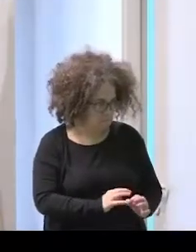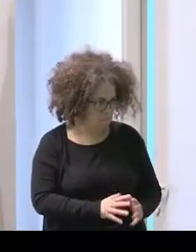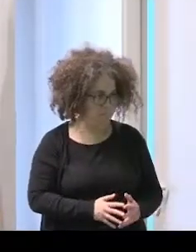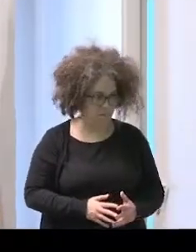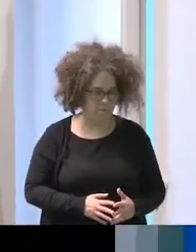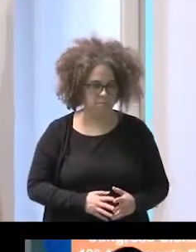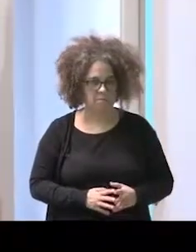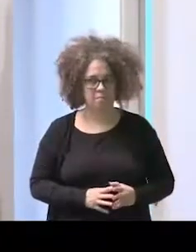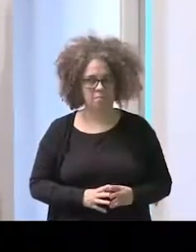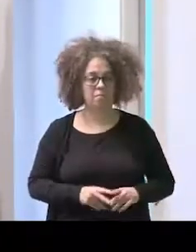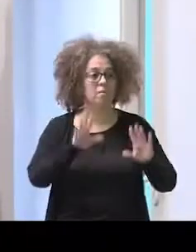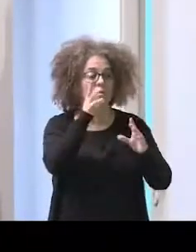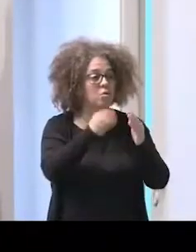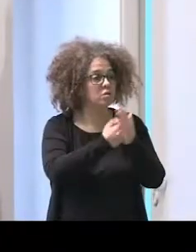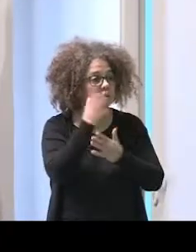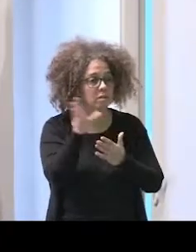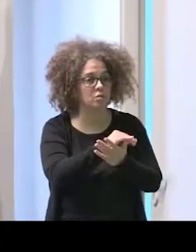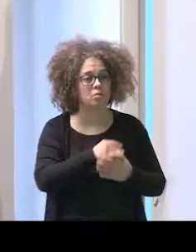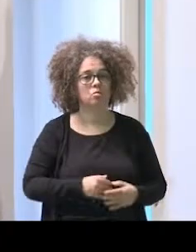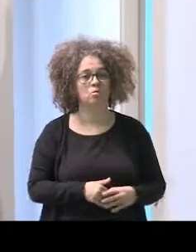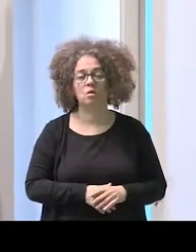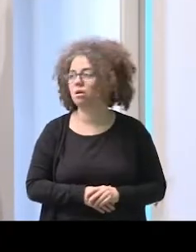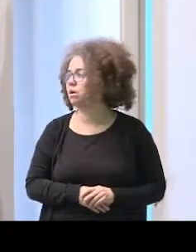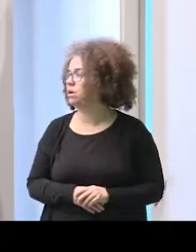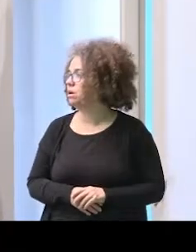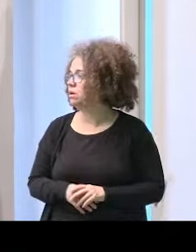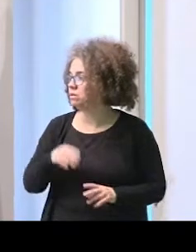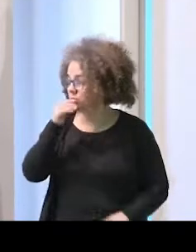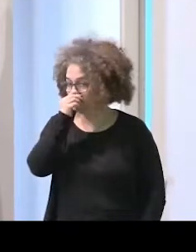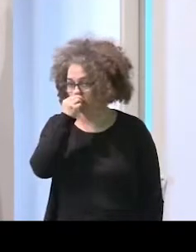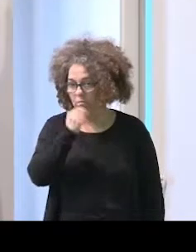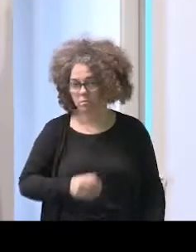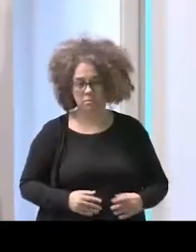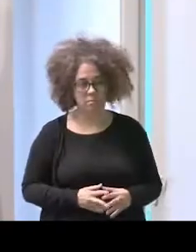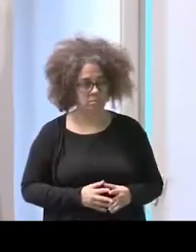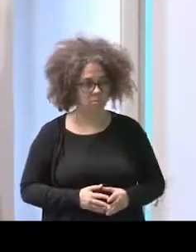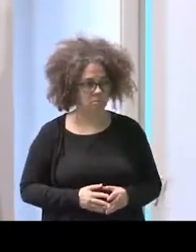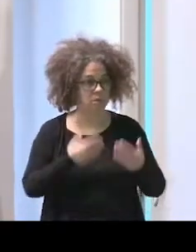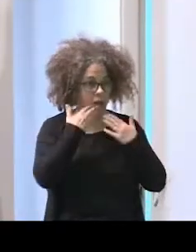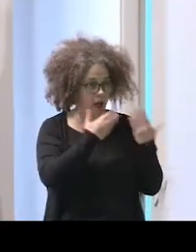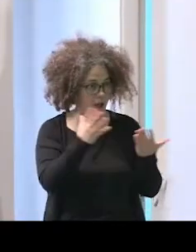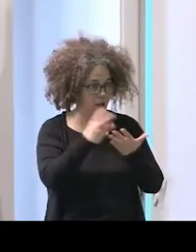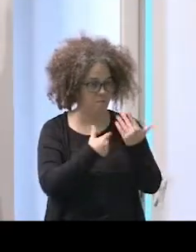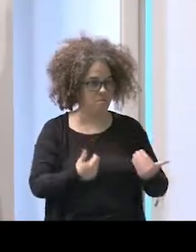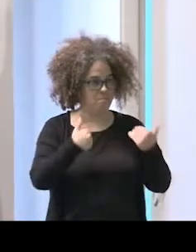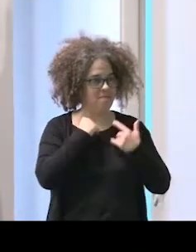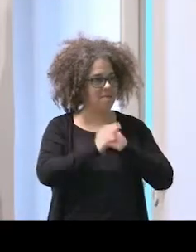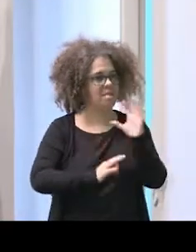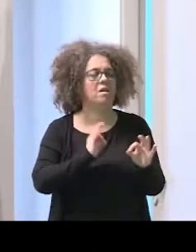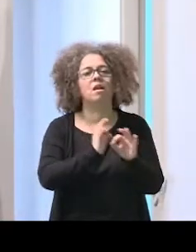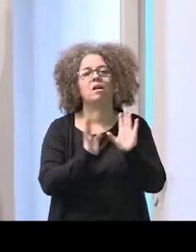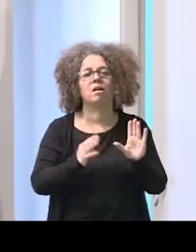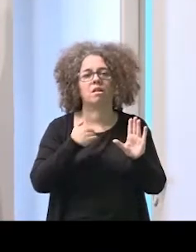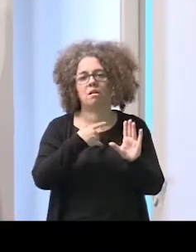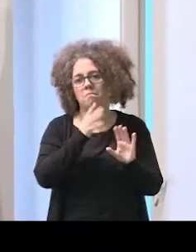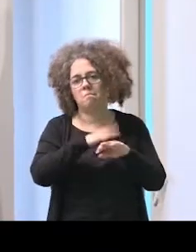Buenos días a todos, gracias por venir y agradezco a toda la organización que me permita